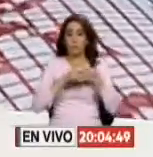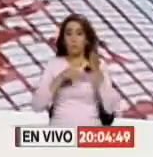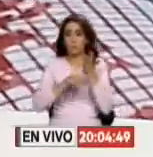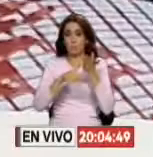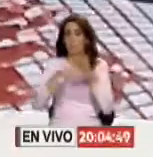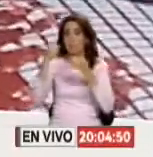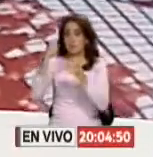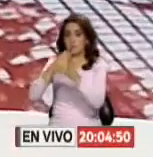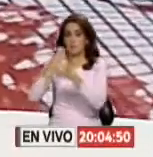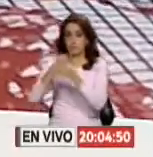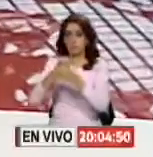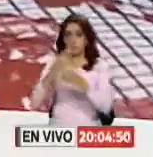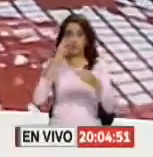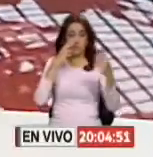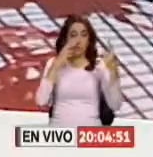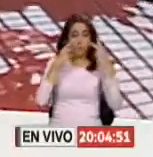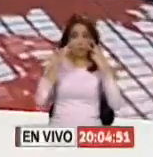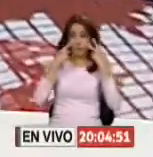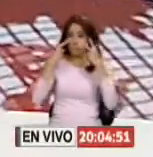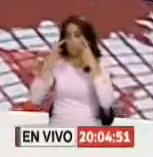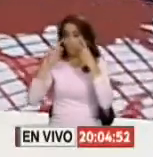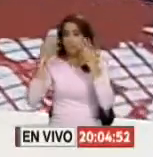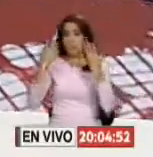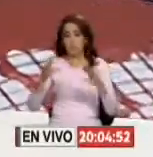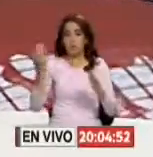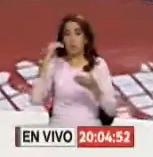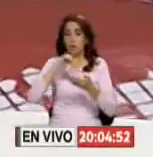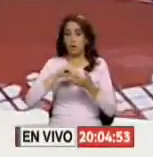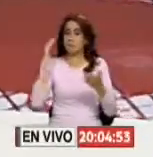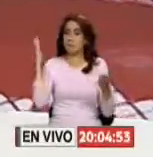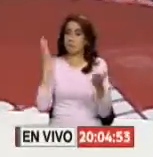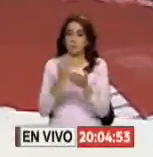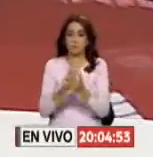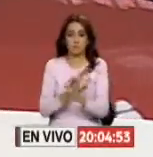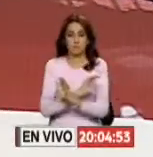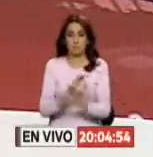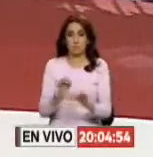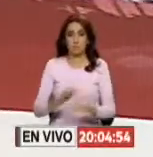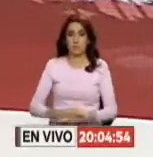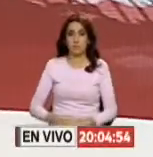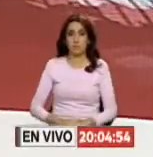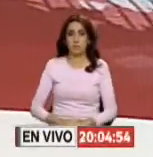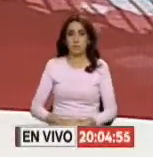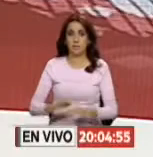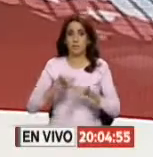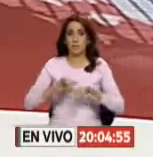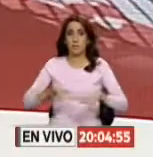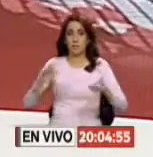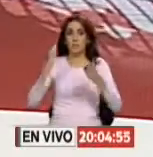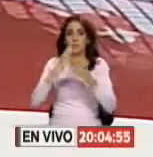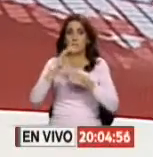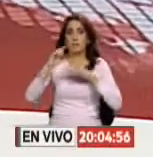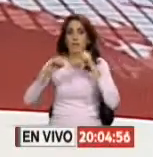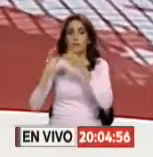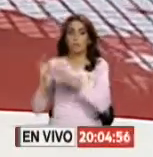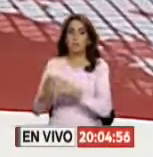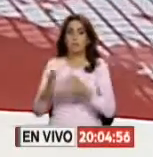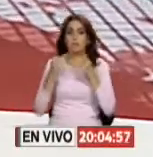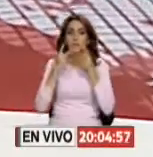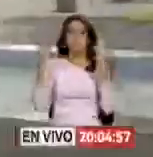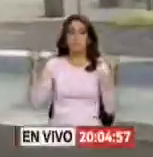Trabajo ratificaron vigilar estos casos para que este tipo de prácticas se eliminen del sector